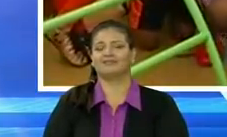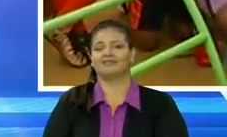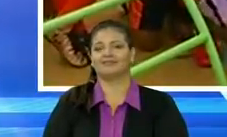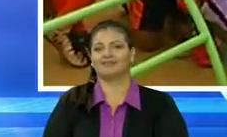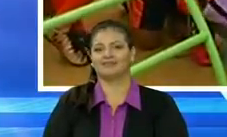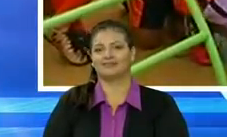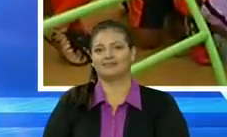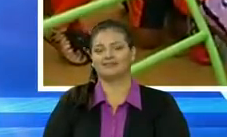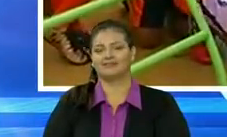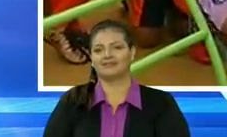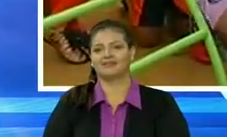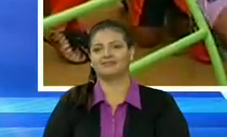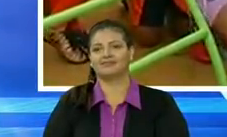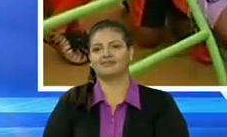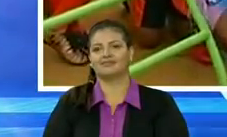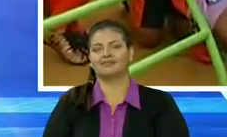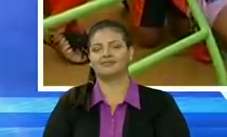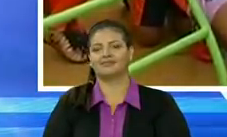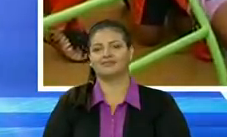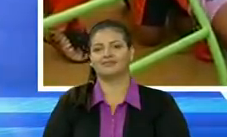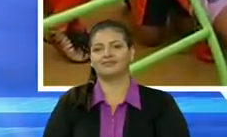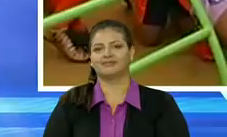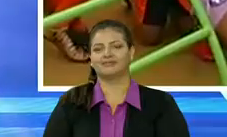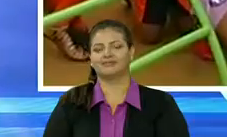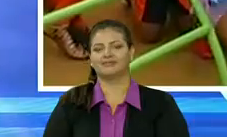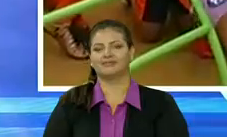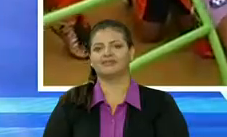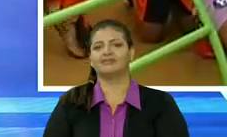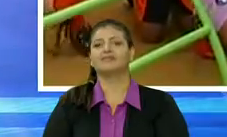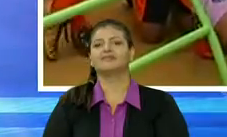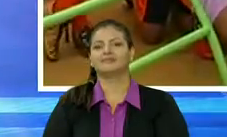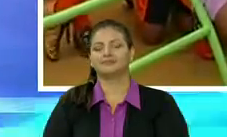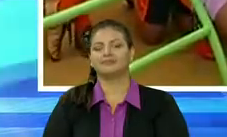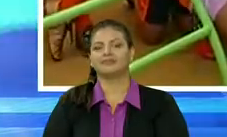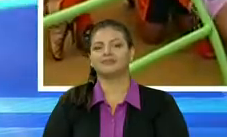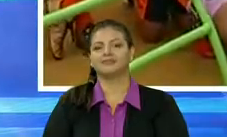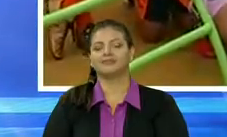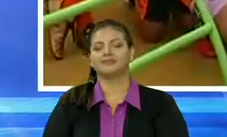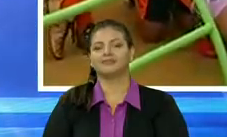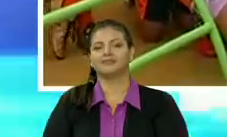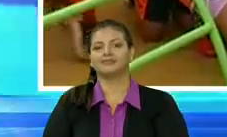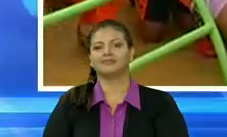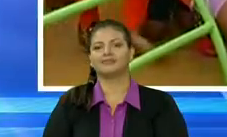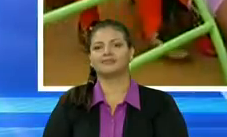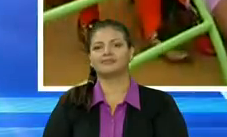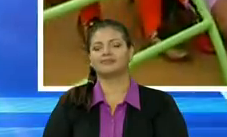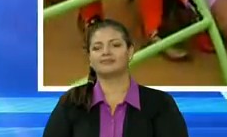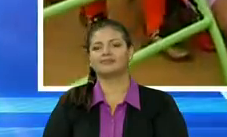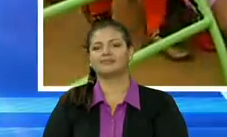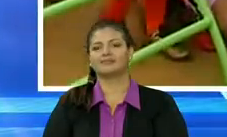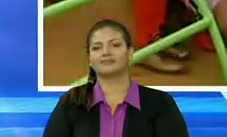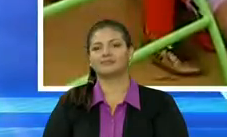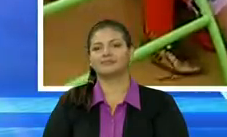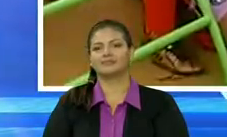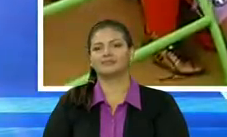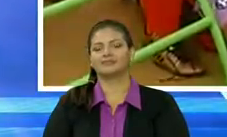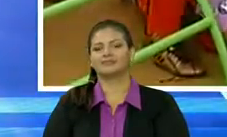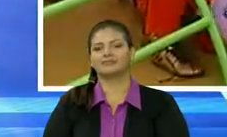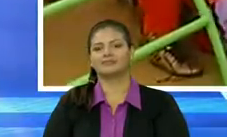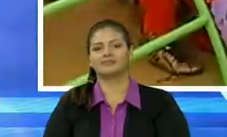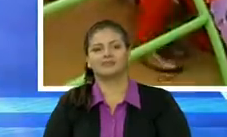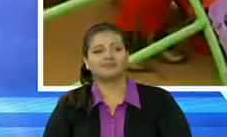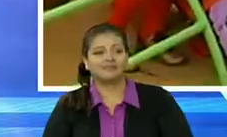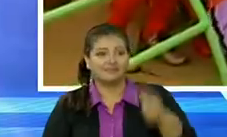sí sale dañado. Va a tener que el abogado Isa